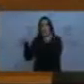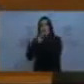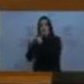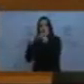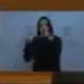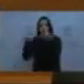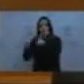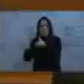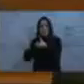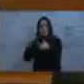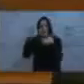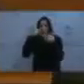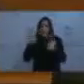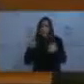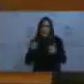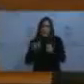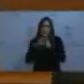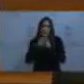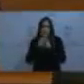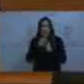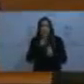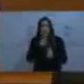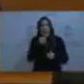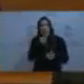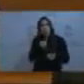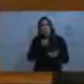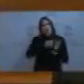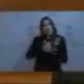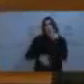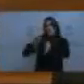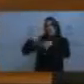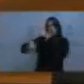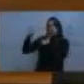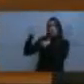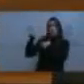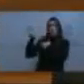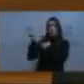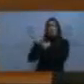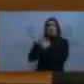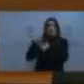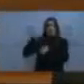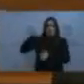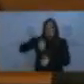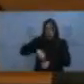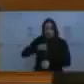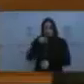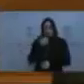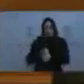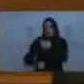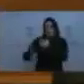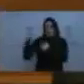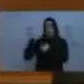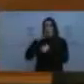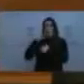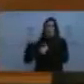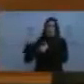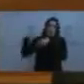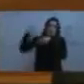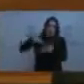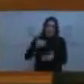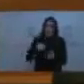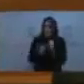Cabrales, viajará a Oviedo. ¿Qué quedan a Riondas? ¿Esta es la potenciación prometida? Están